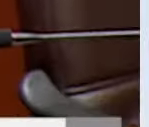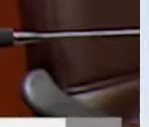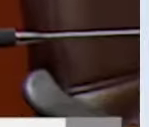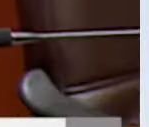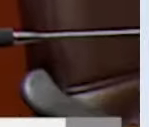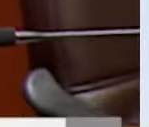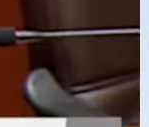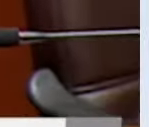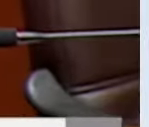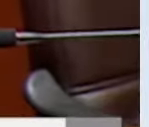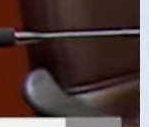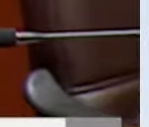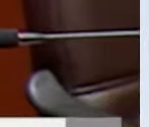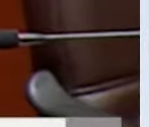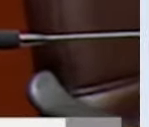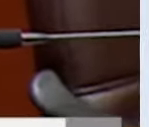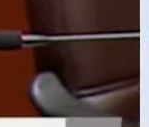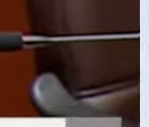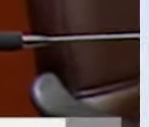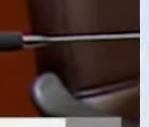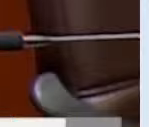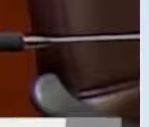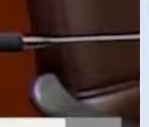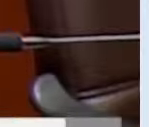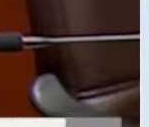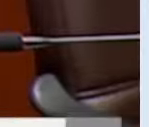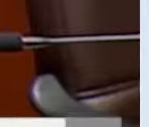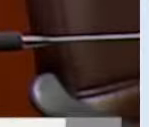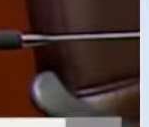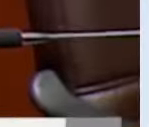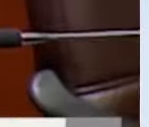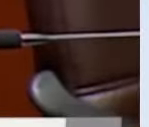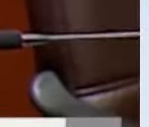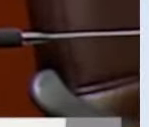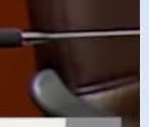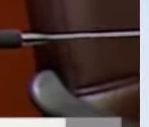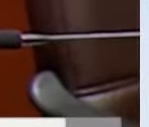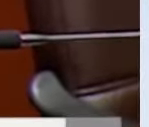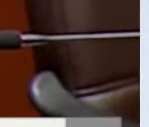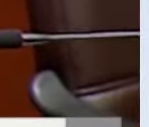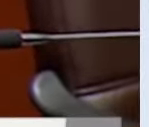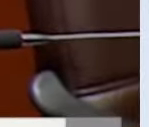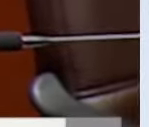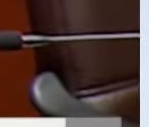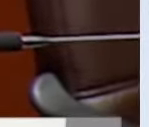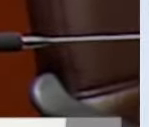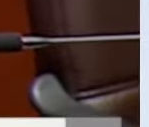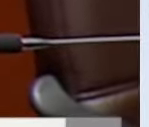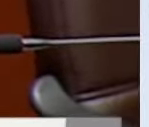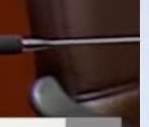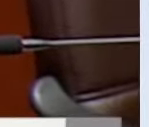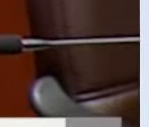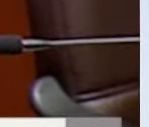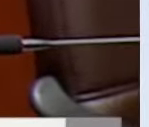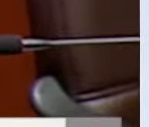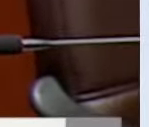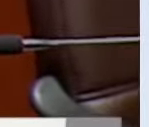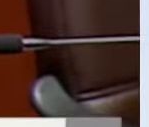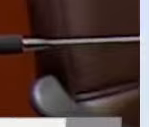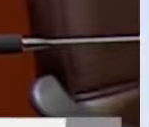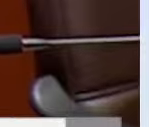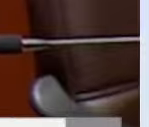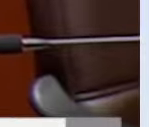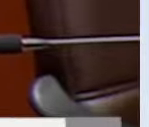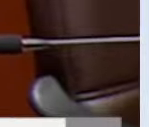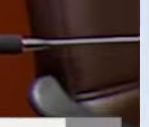También invoco a nuestra ministra de Vivienda que atienda los 96 asentamientos humanos, que una vez más ha